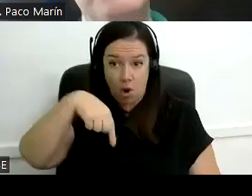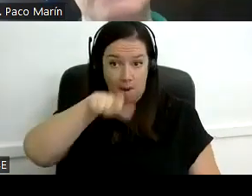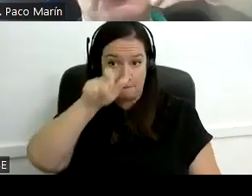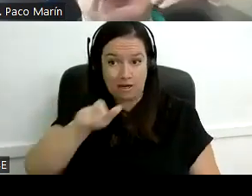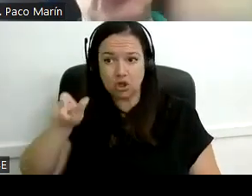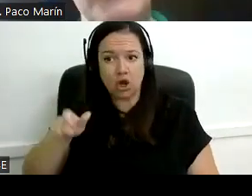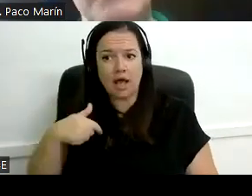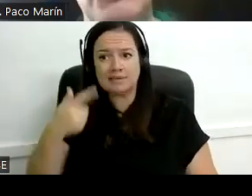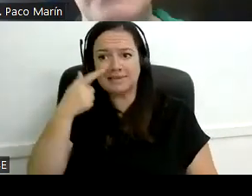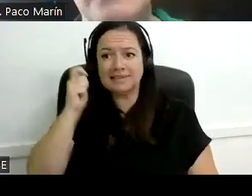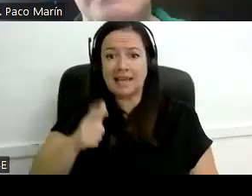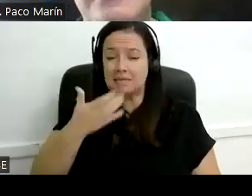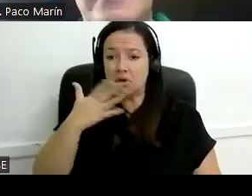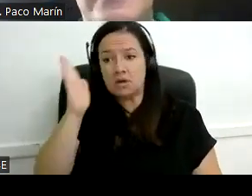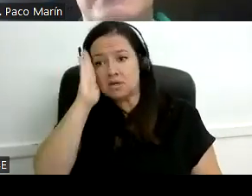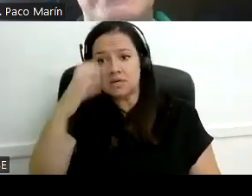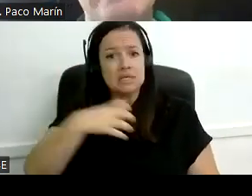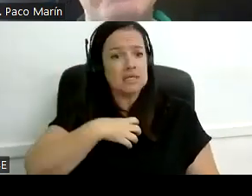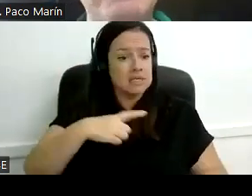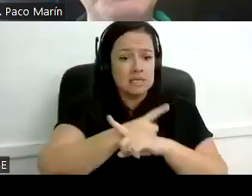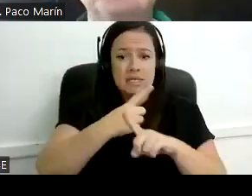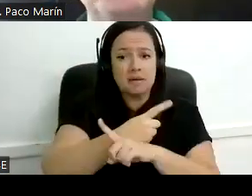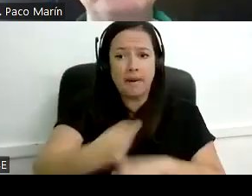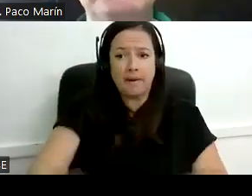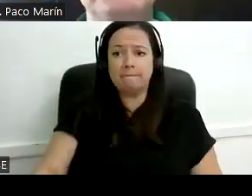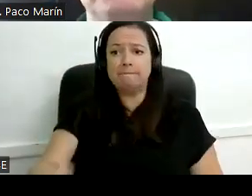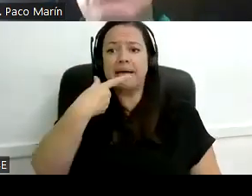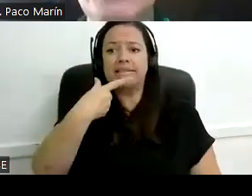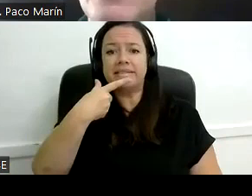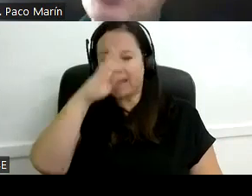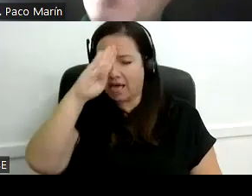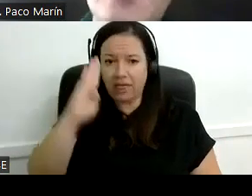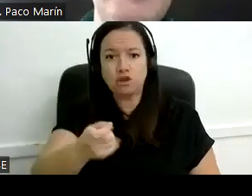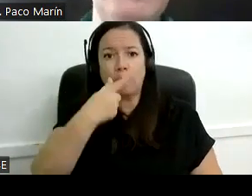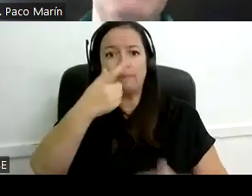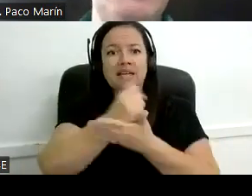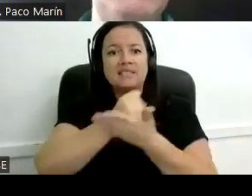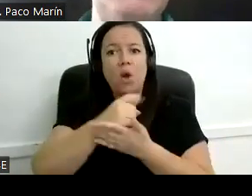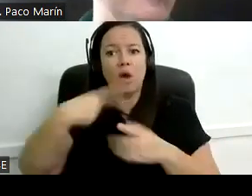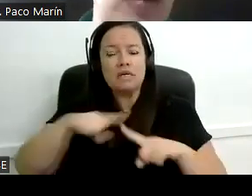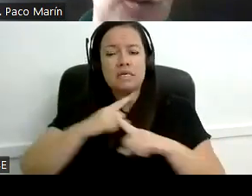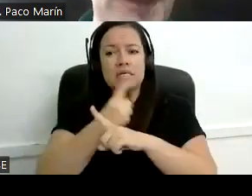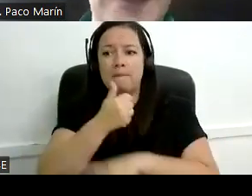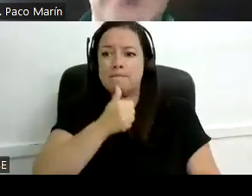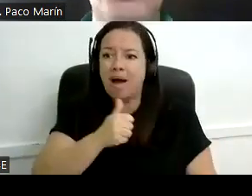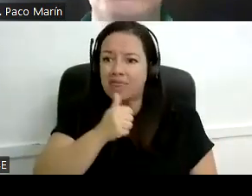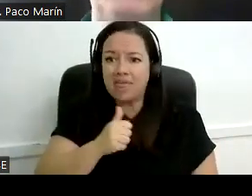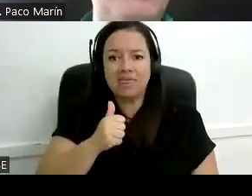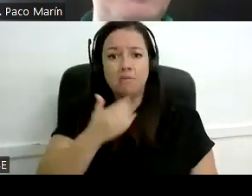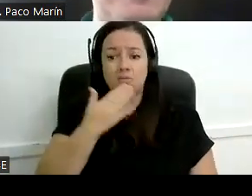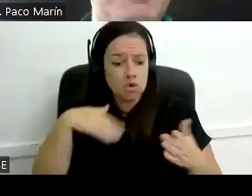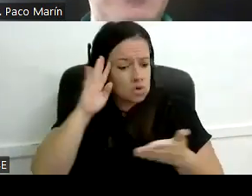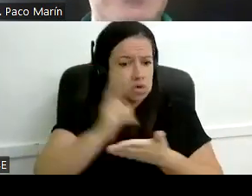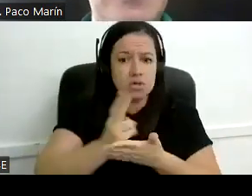dormir, nos metemos el tranquilizante, no tenemos paciencia, necesitamos dormir aquella noche, no